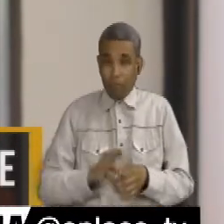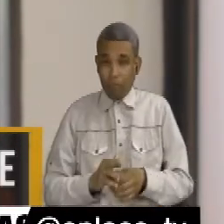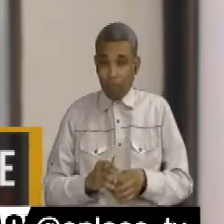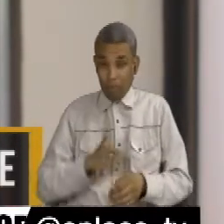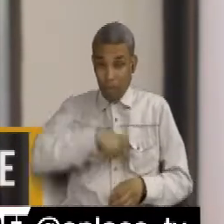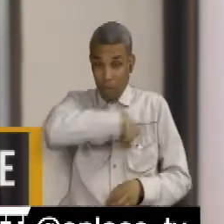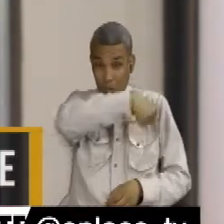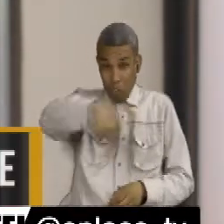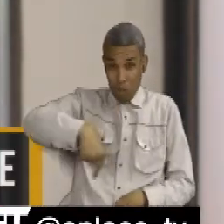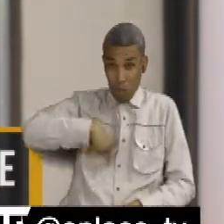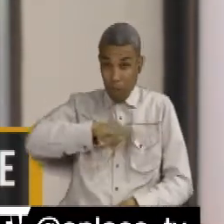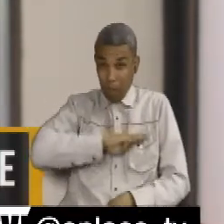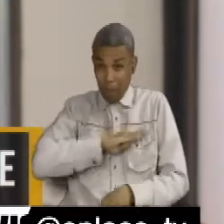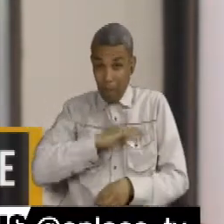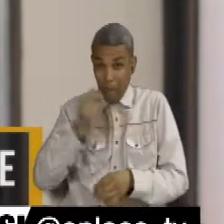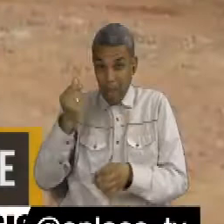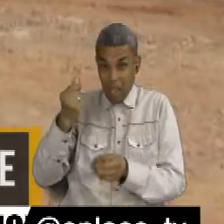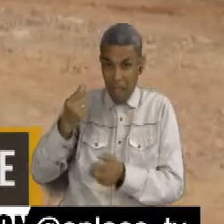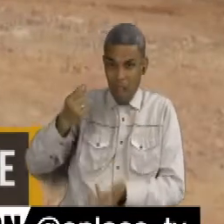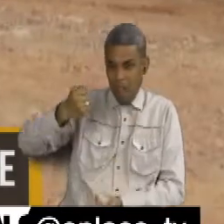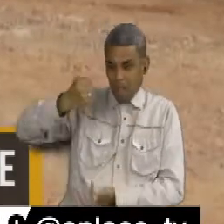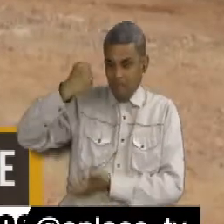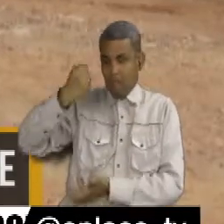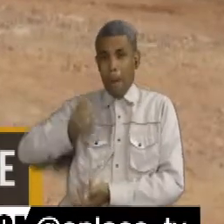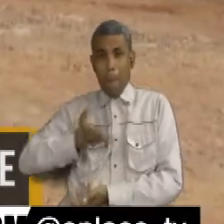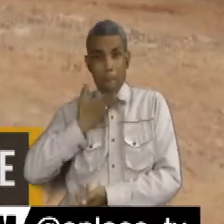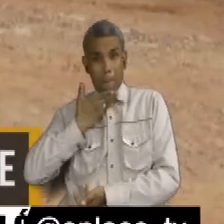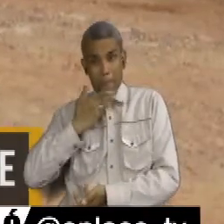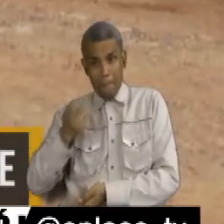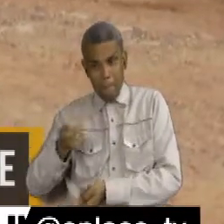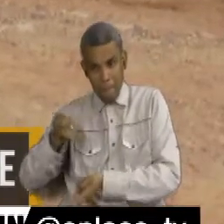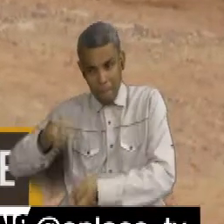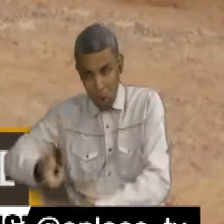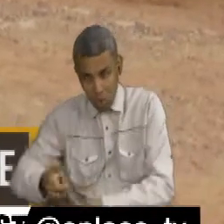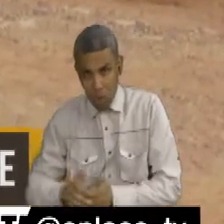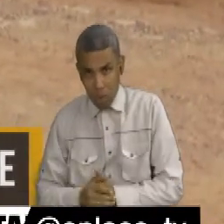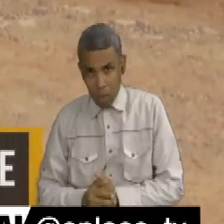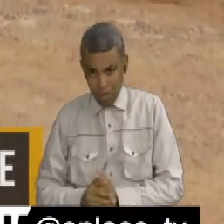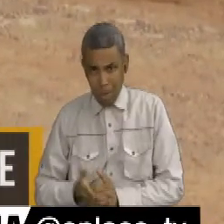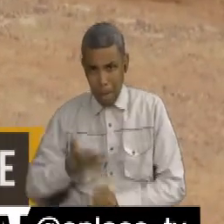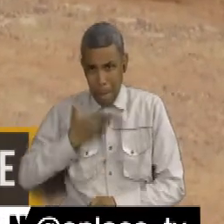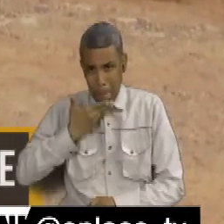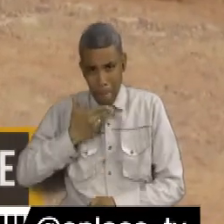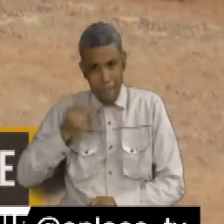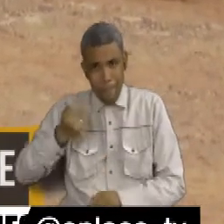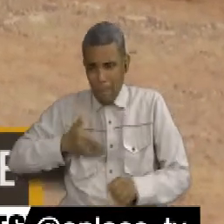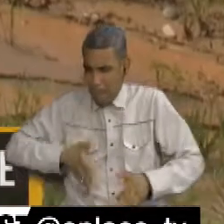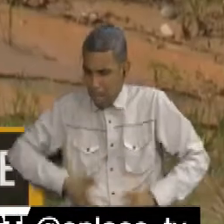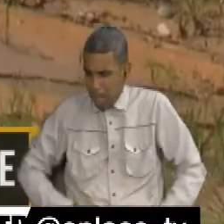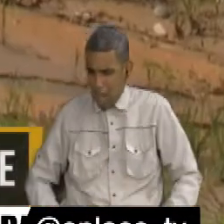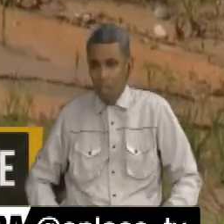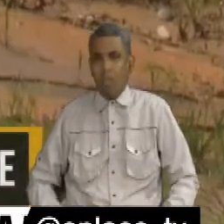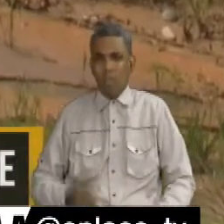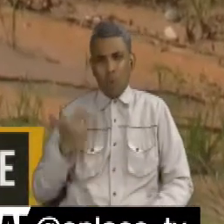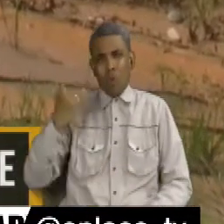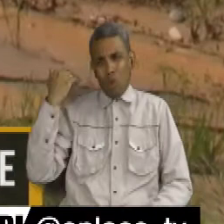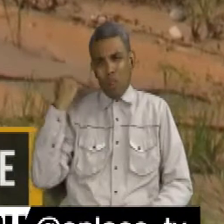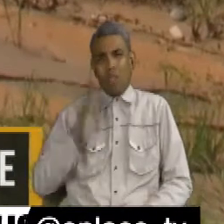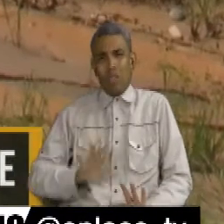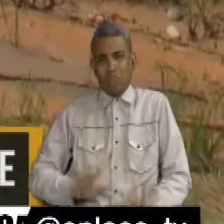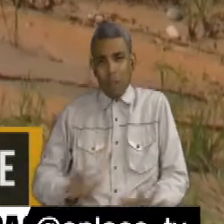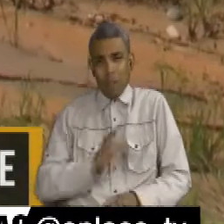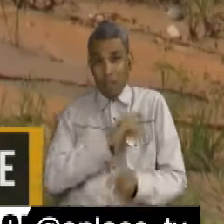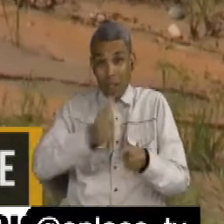darle mantenimiento a esa vía. Yo le pedí a Ecopetrol y a Impala, porque es que